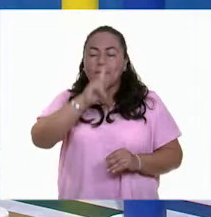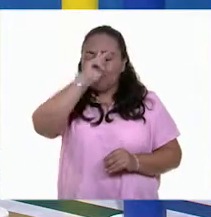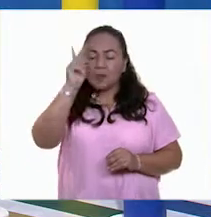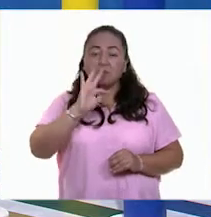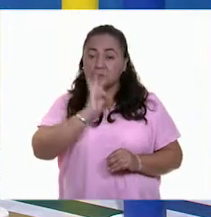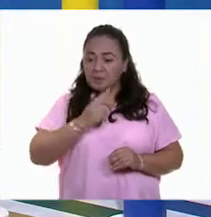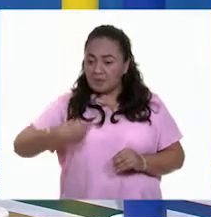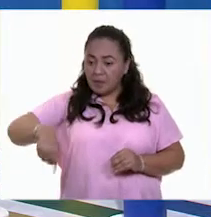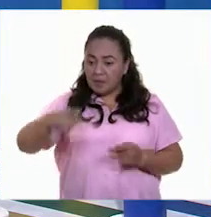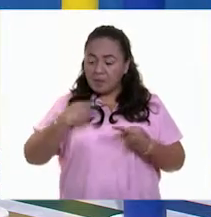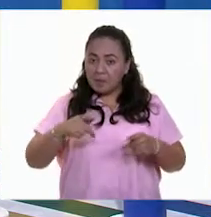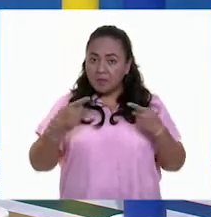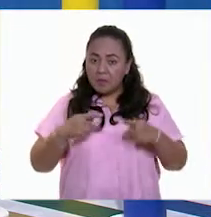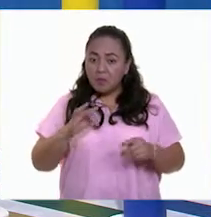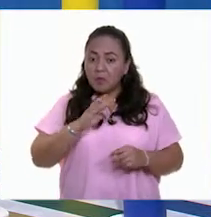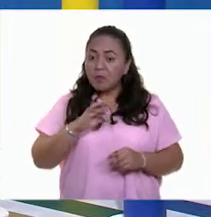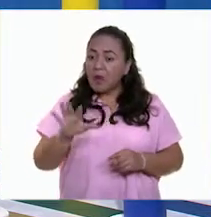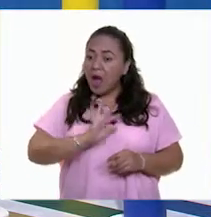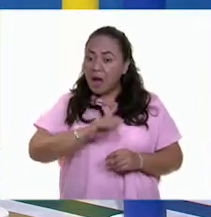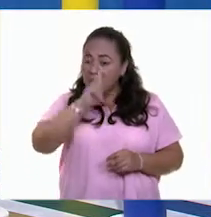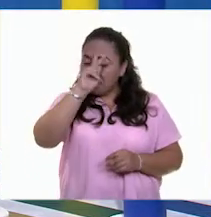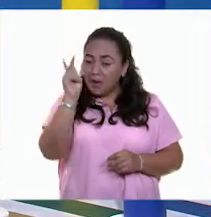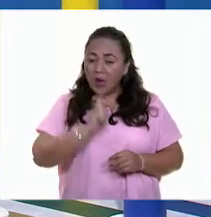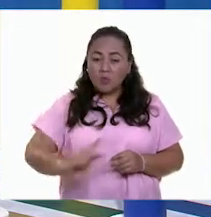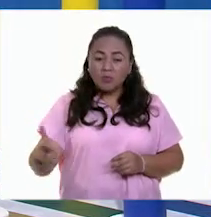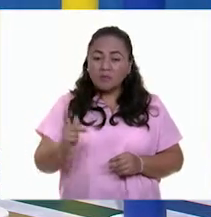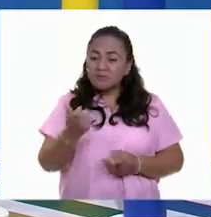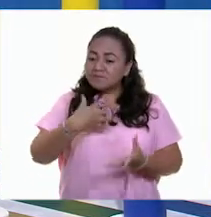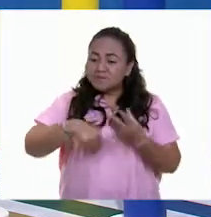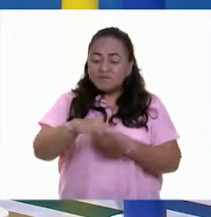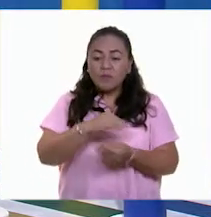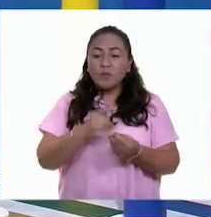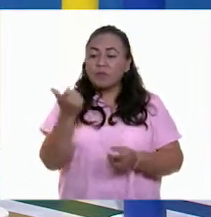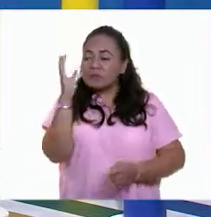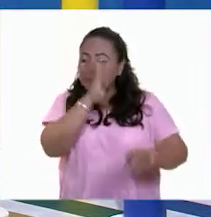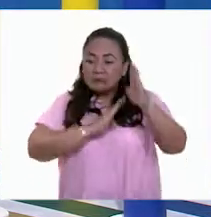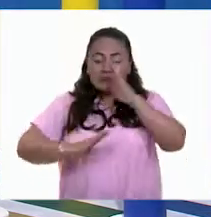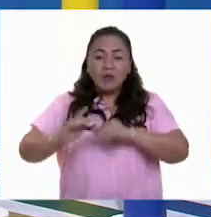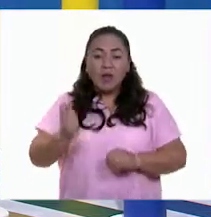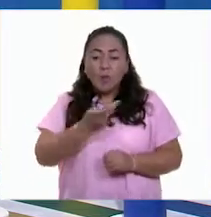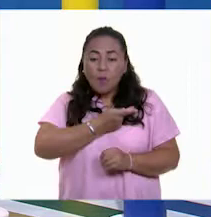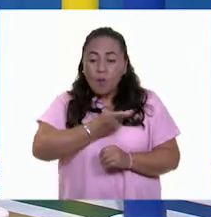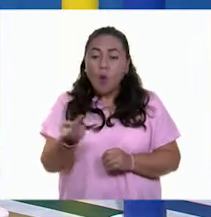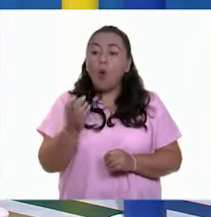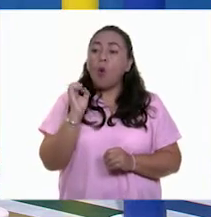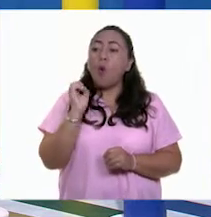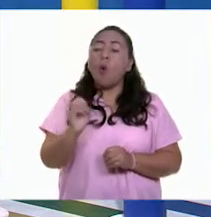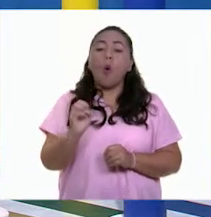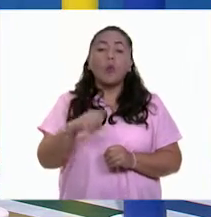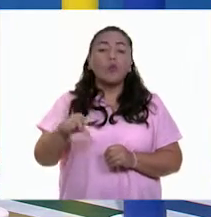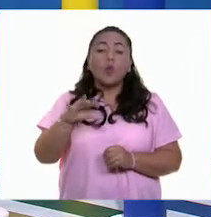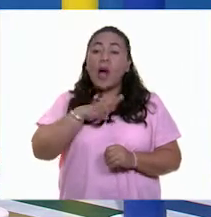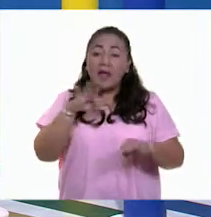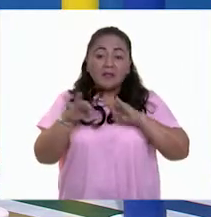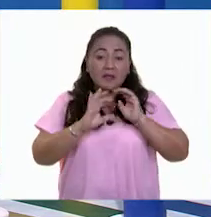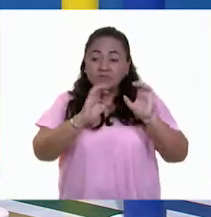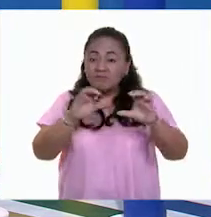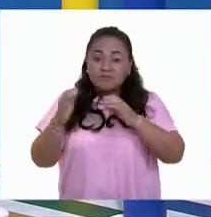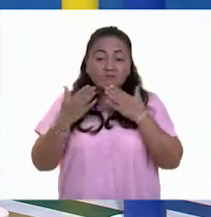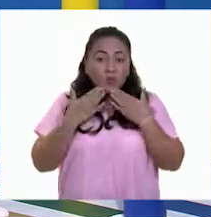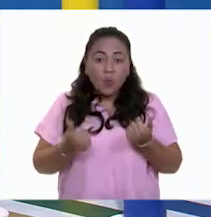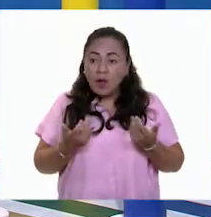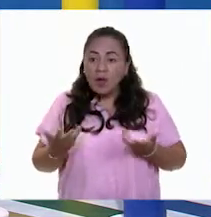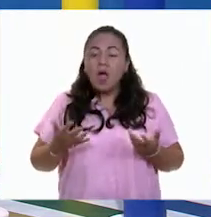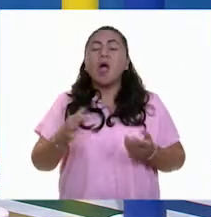tiene condiciones económicas desfavorables, como pobreza o falta de empleo, es más probable que sufra las consecuencias de